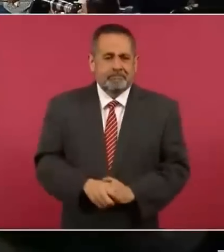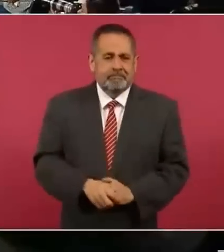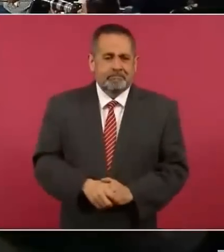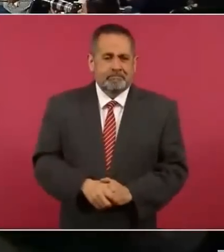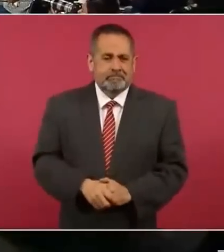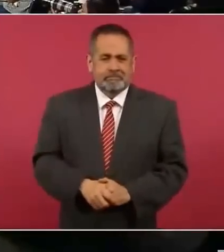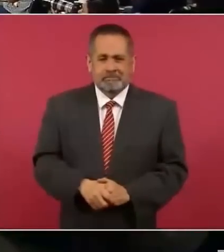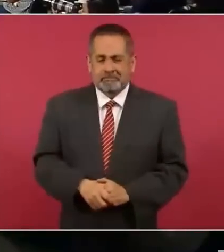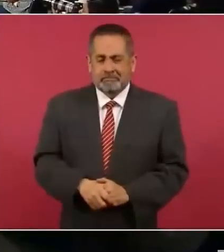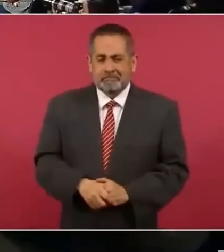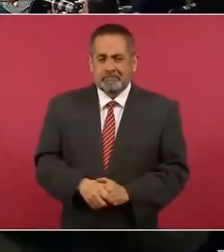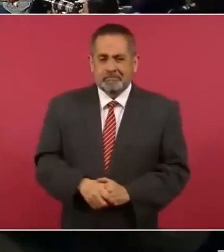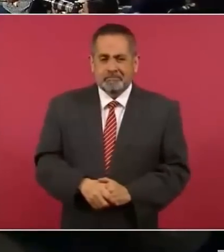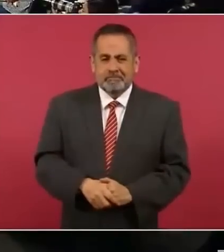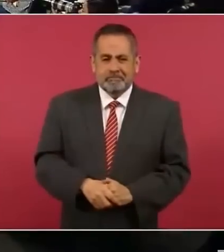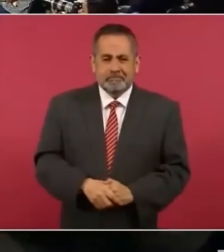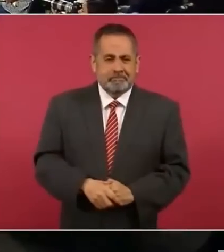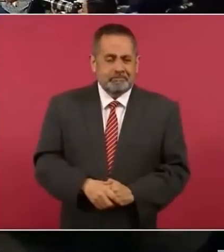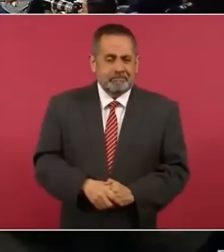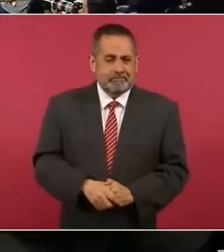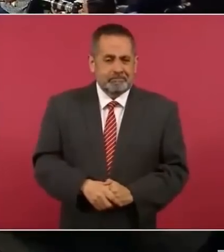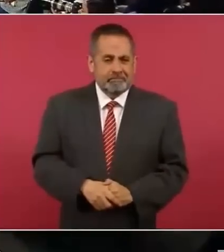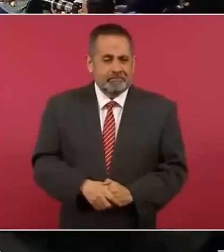sí, bueno, eso ya no lo sabía, pero